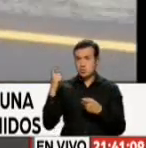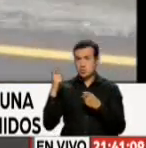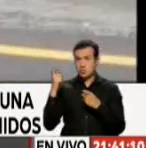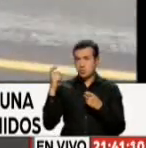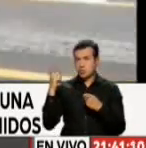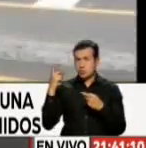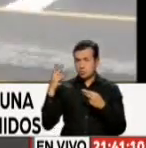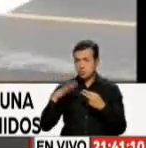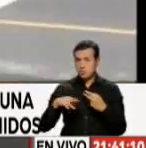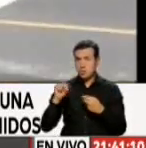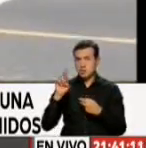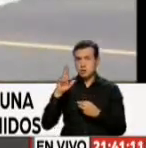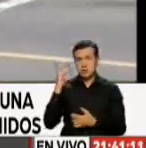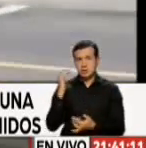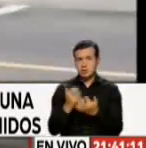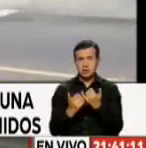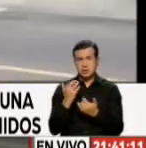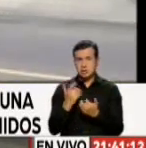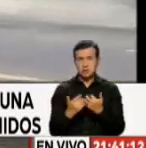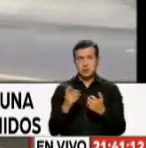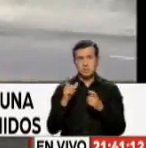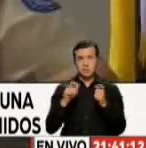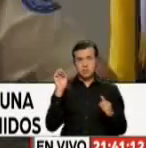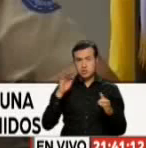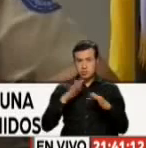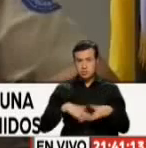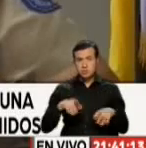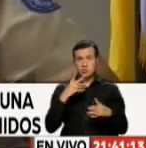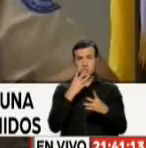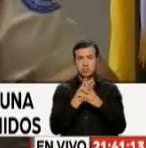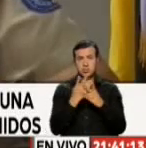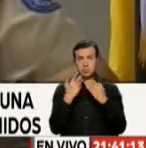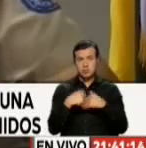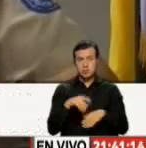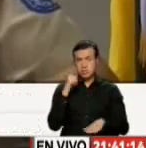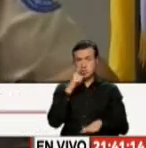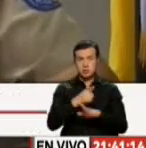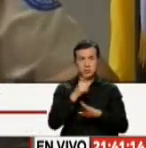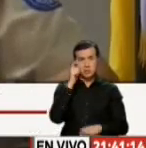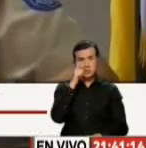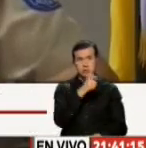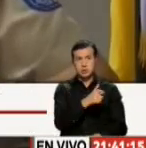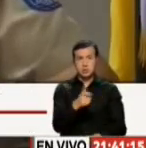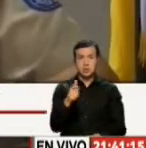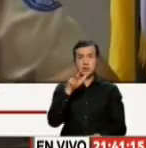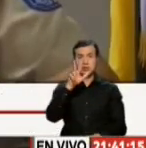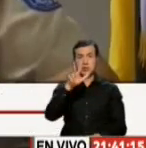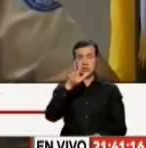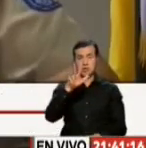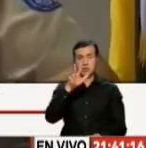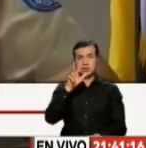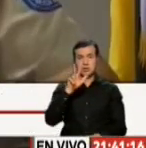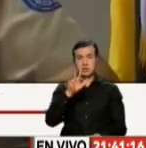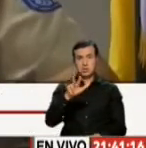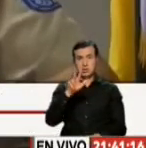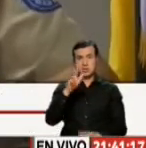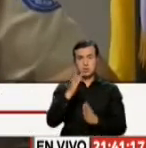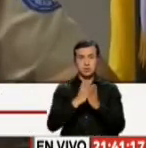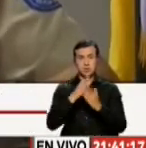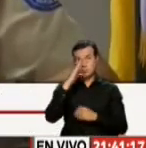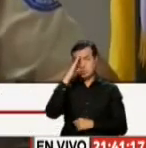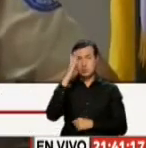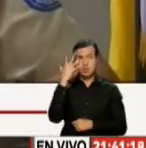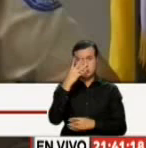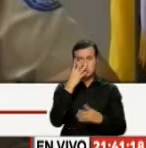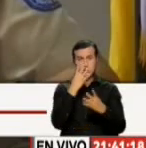integrado de Mascarillas. Acerca de las personas que se encuentran detenidos, se cuentan ya órdenes de la fiscalía. Los tres servidores